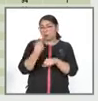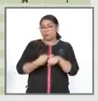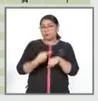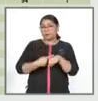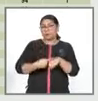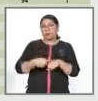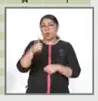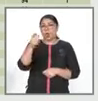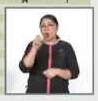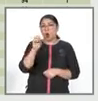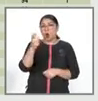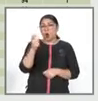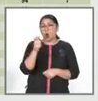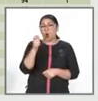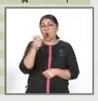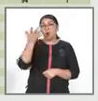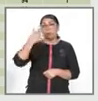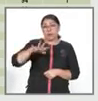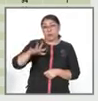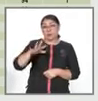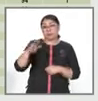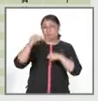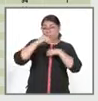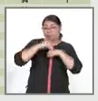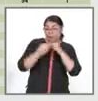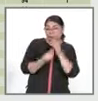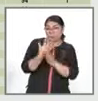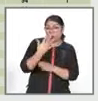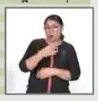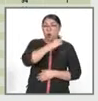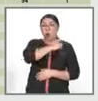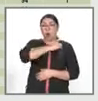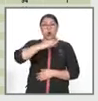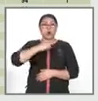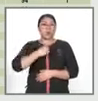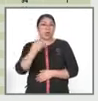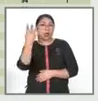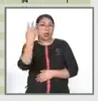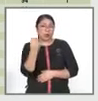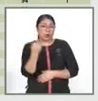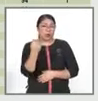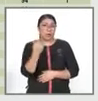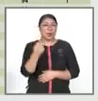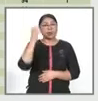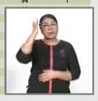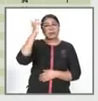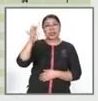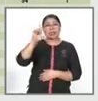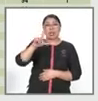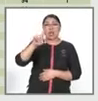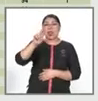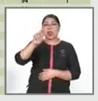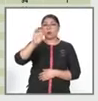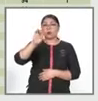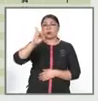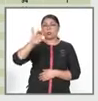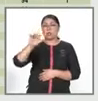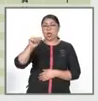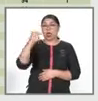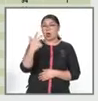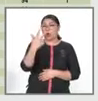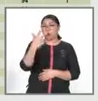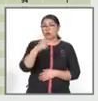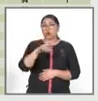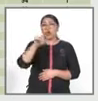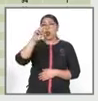Santa Cruz jojotlán 10 casos Ocotlán de Morelos nu9 casos Santa Lucía de camino ocho casos Loma